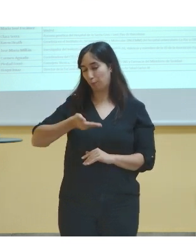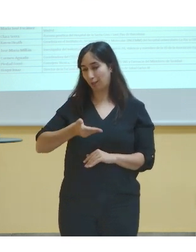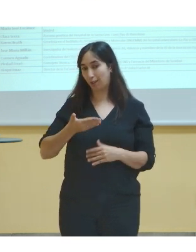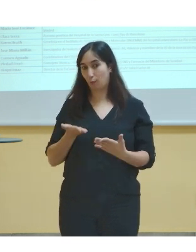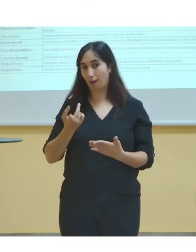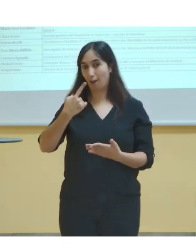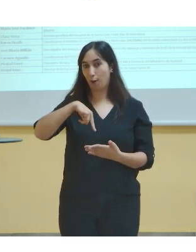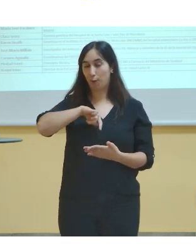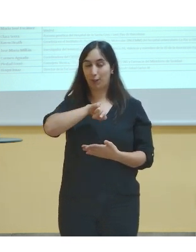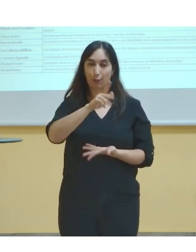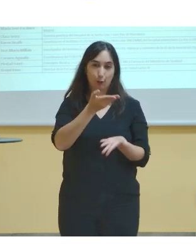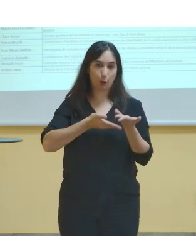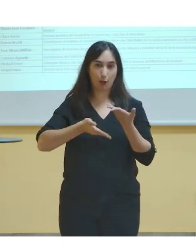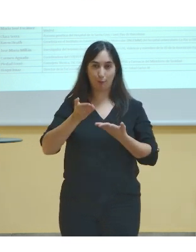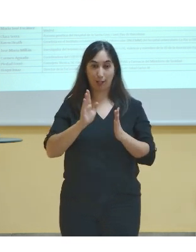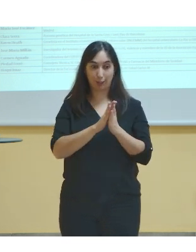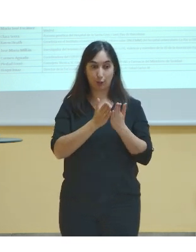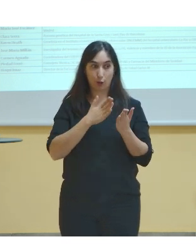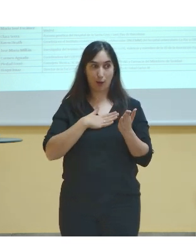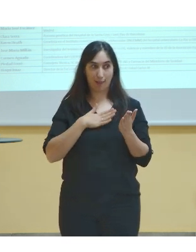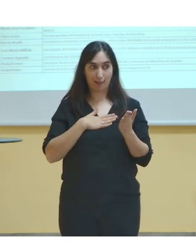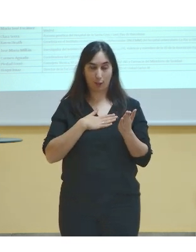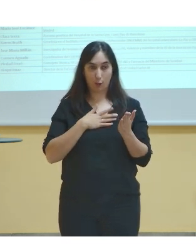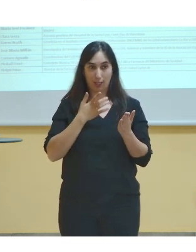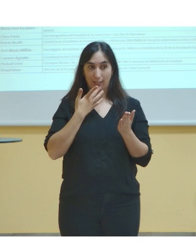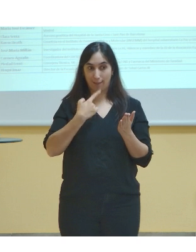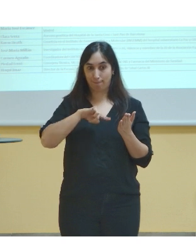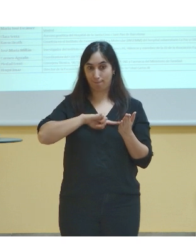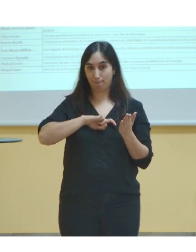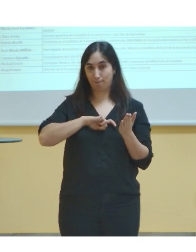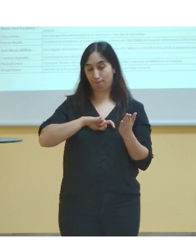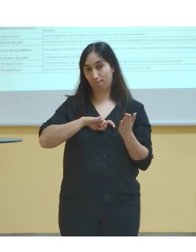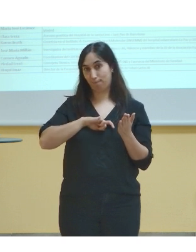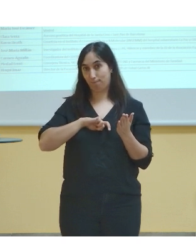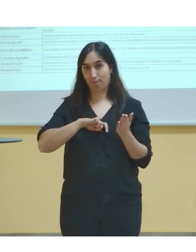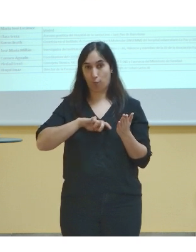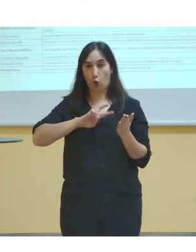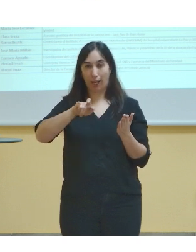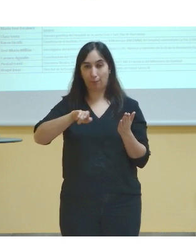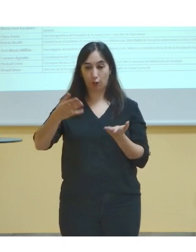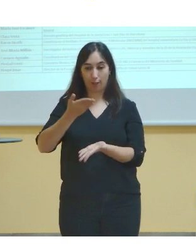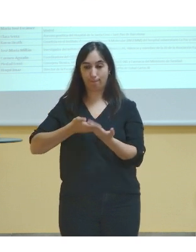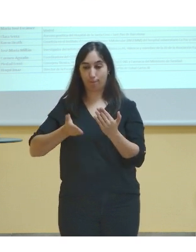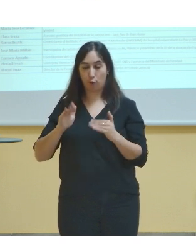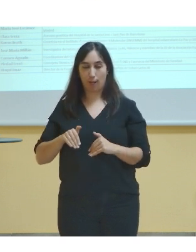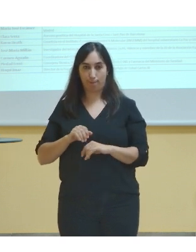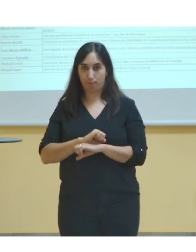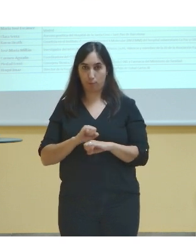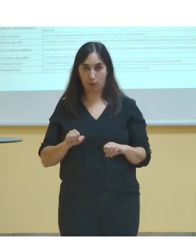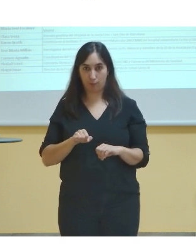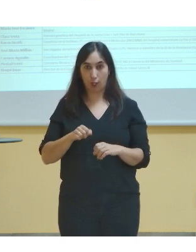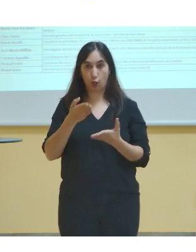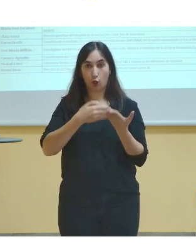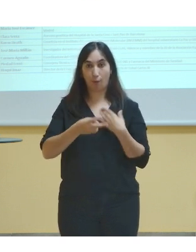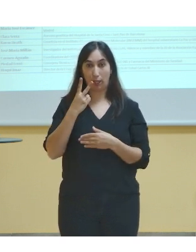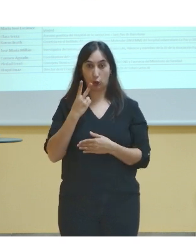de nuestros colaboradores. Nuestros cuadernos pues no saldrían si no pudiéramos contar con el expertise de tanta gente. Tenemos dos colaboradoras